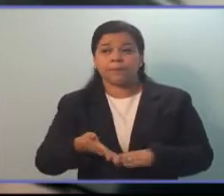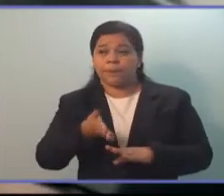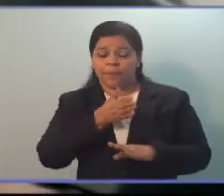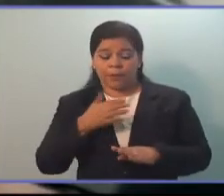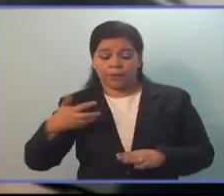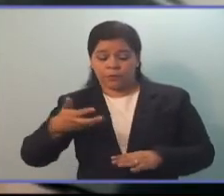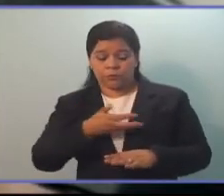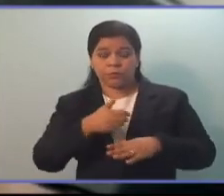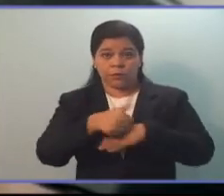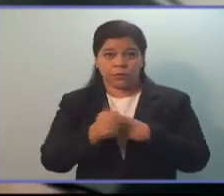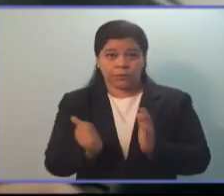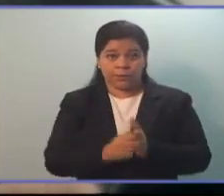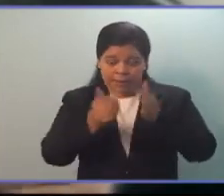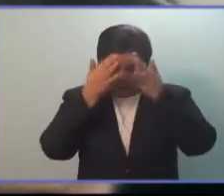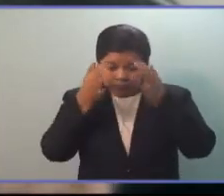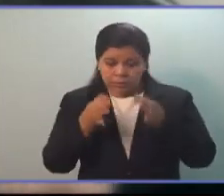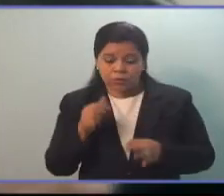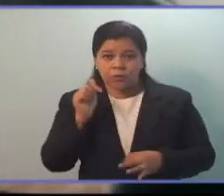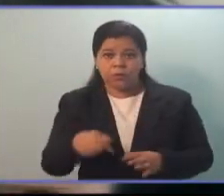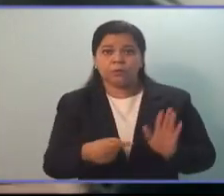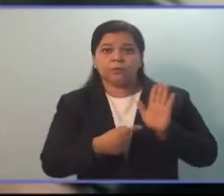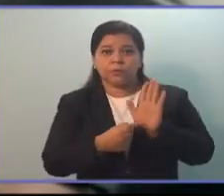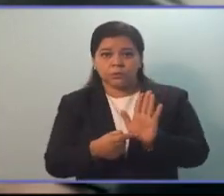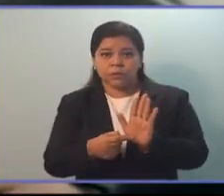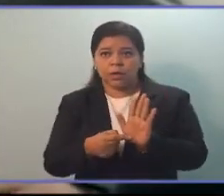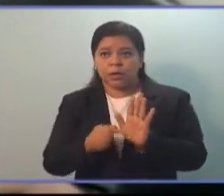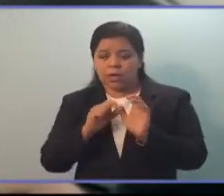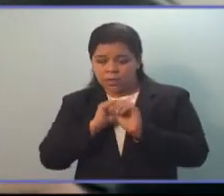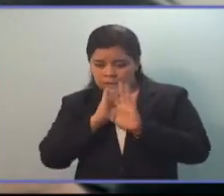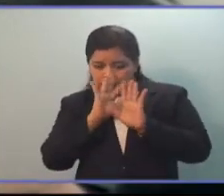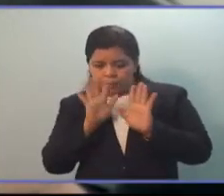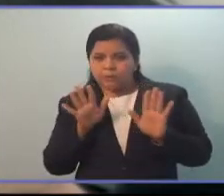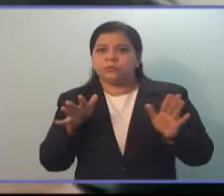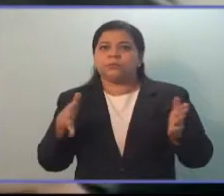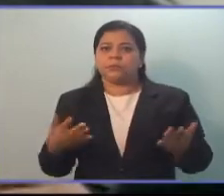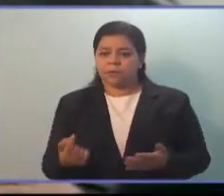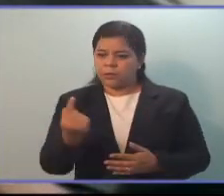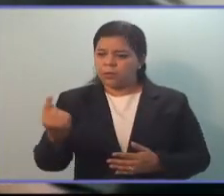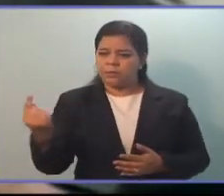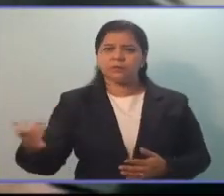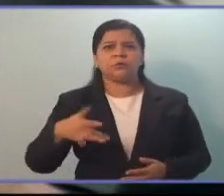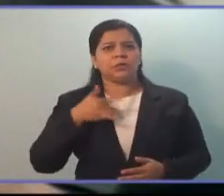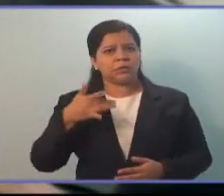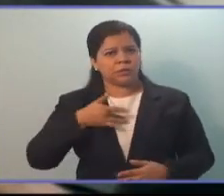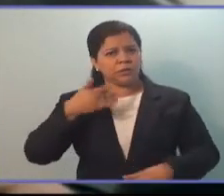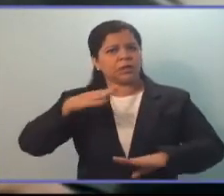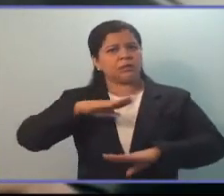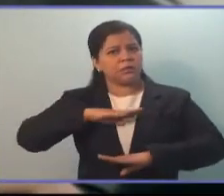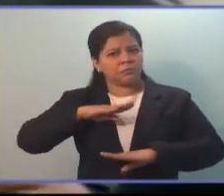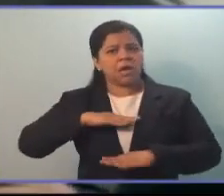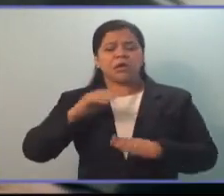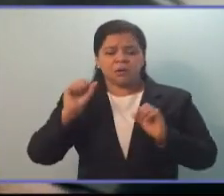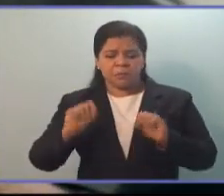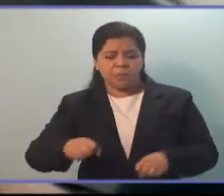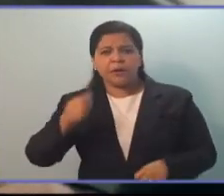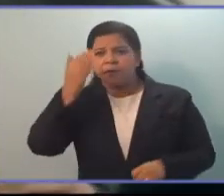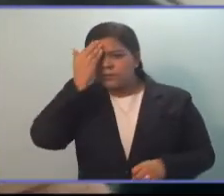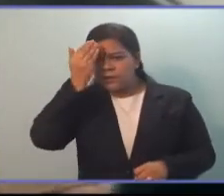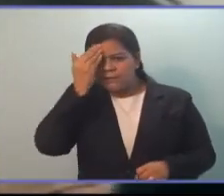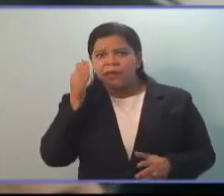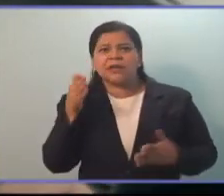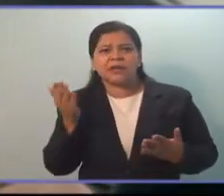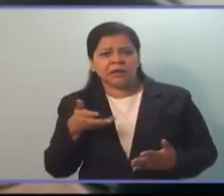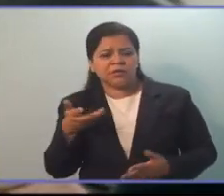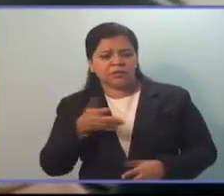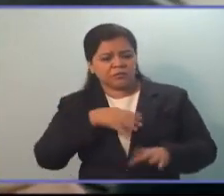Asamblea hemos decidido ahora es demostrar aires de transparencia para que la ciudadanía esté Exacto. informado de lo que se está evaluando, y